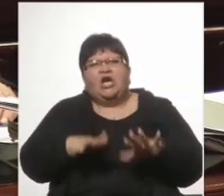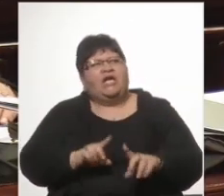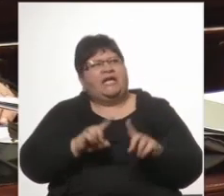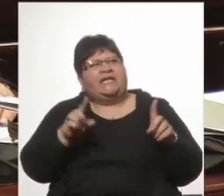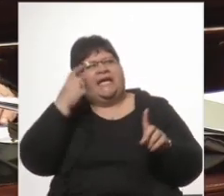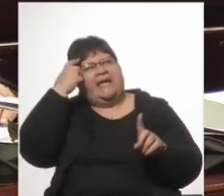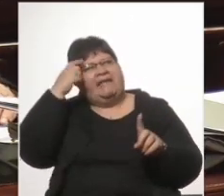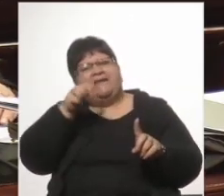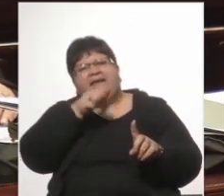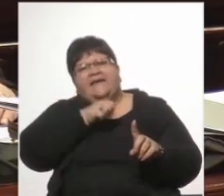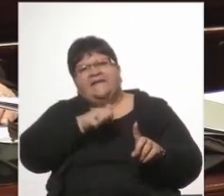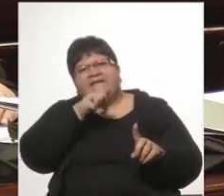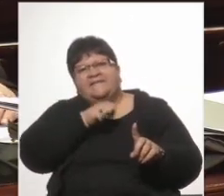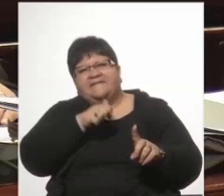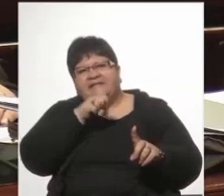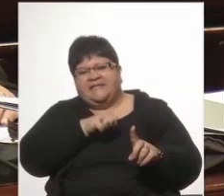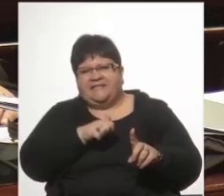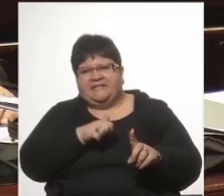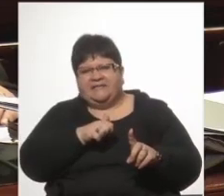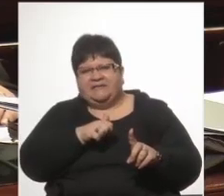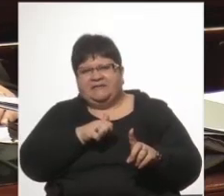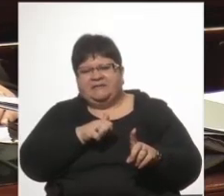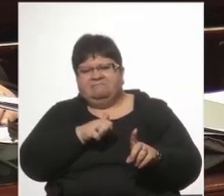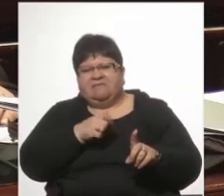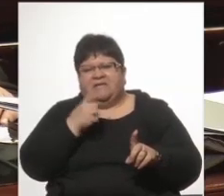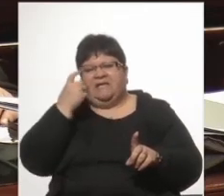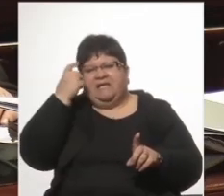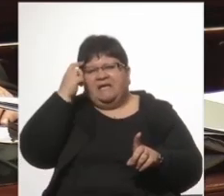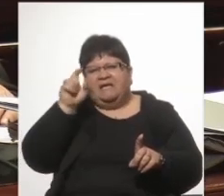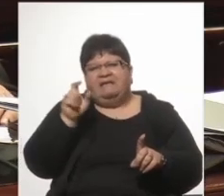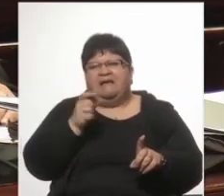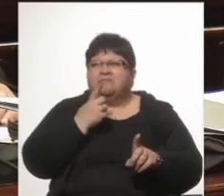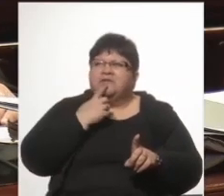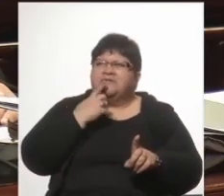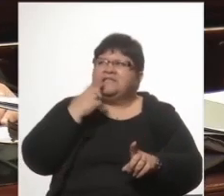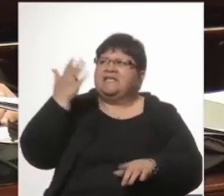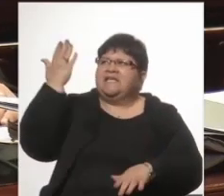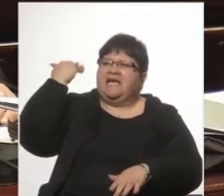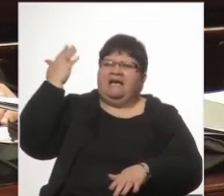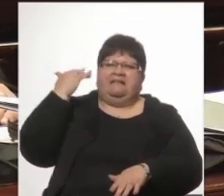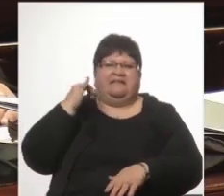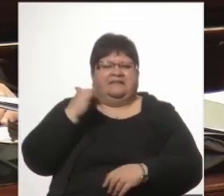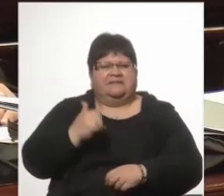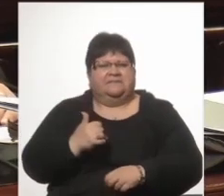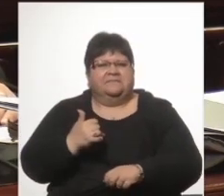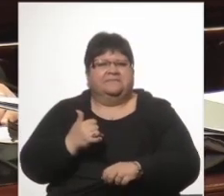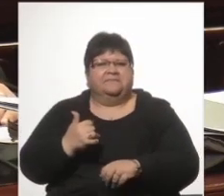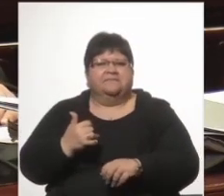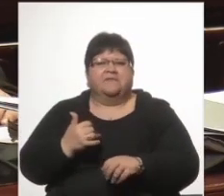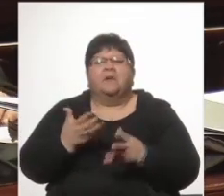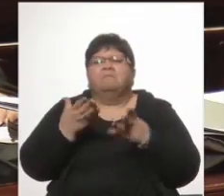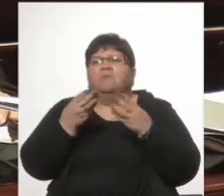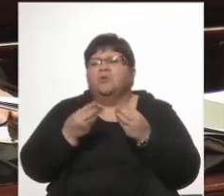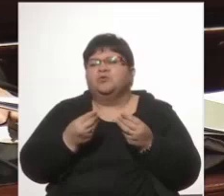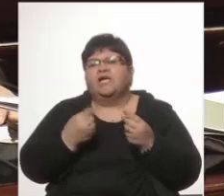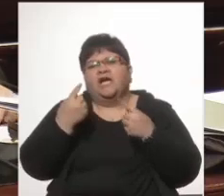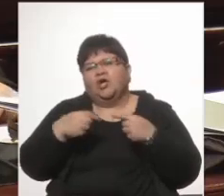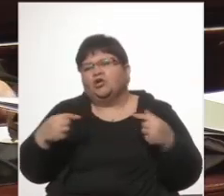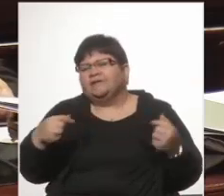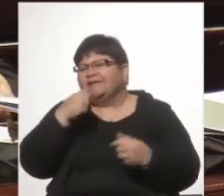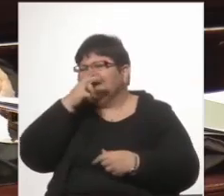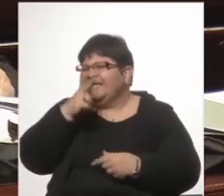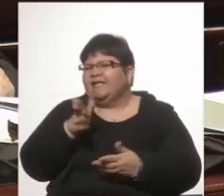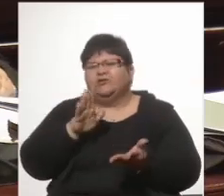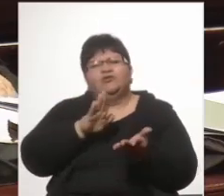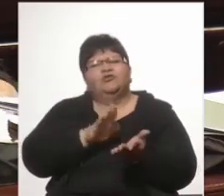conductas de la oferta política que se le presentaba. Muchos fueron los adjetivos descalificadores y maniobras arteras que